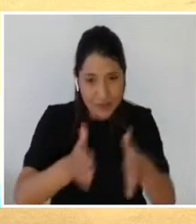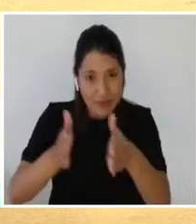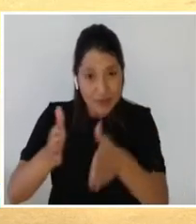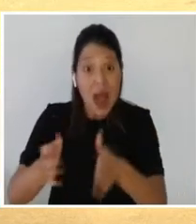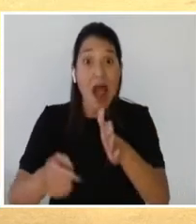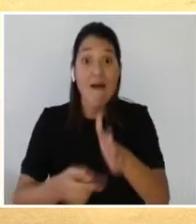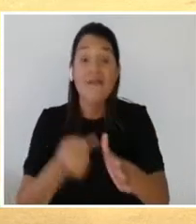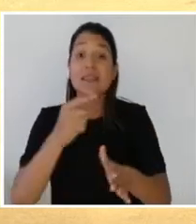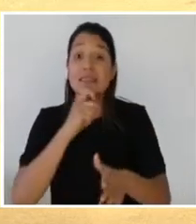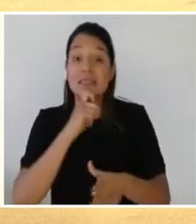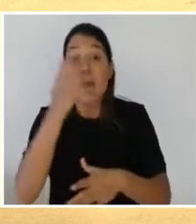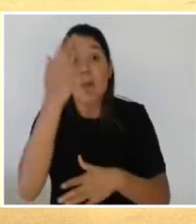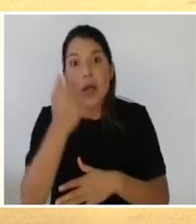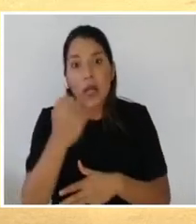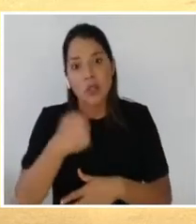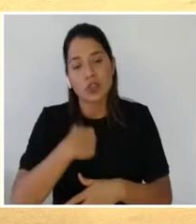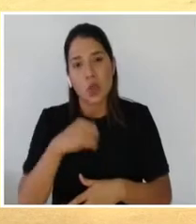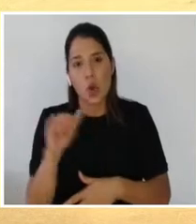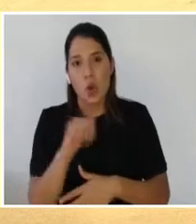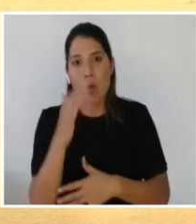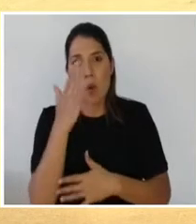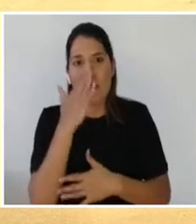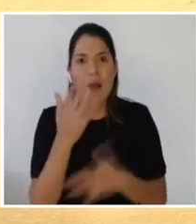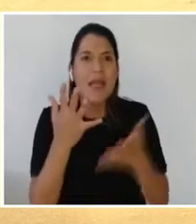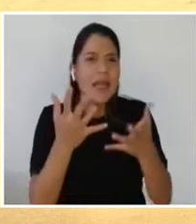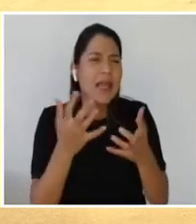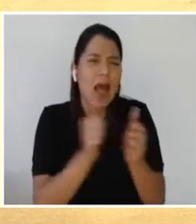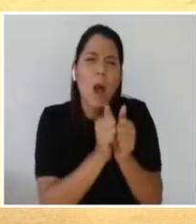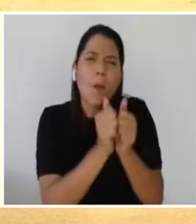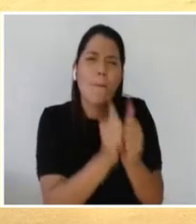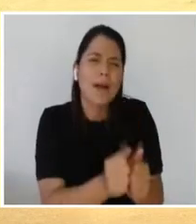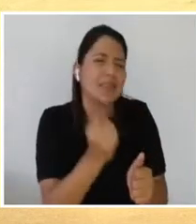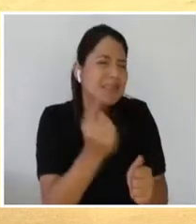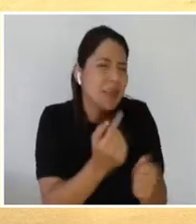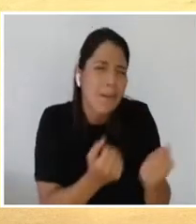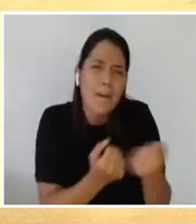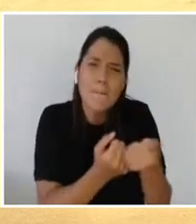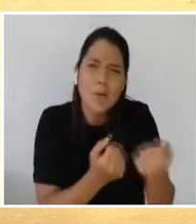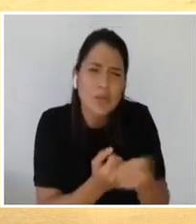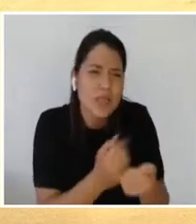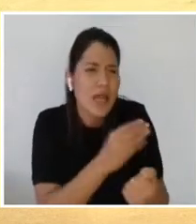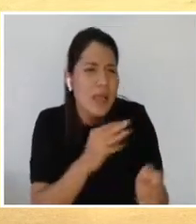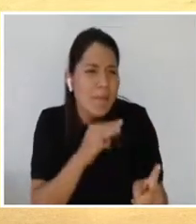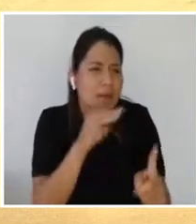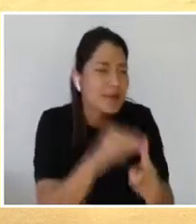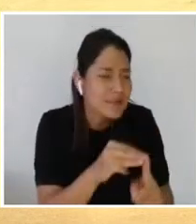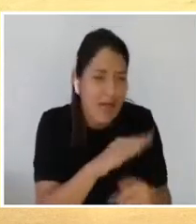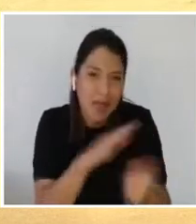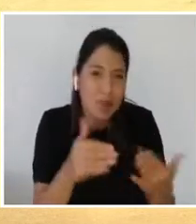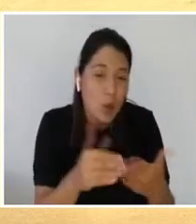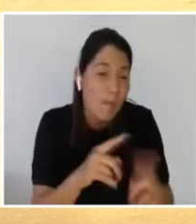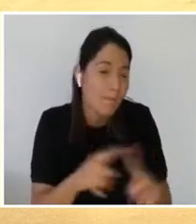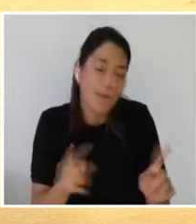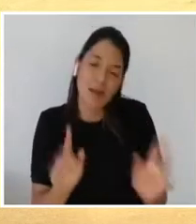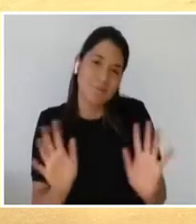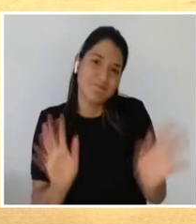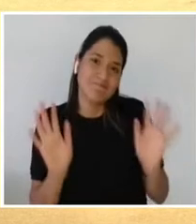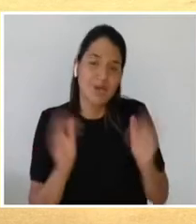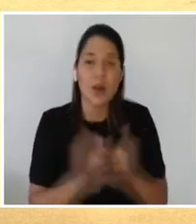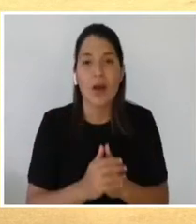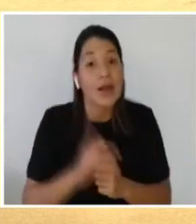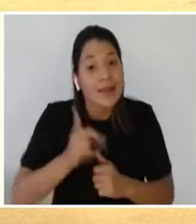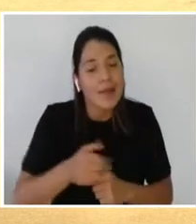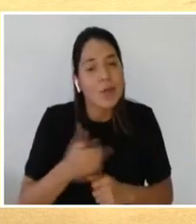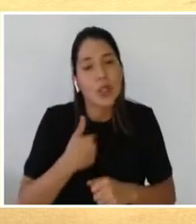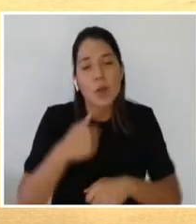porque uno como mamá quisiera estar con ellos siempre y apoyándolos y que el mensajito y que todo, pero no, hay que tener un tiempo para todo.